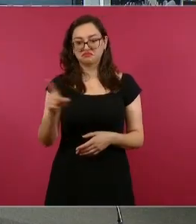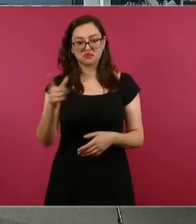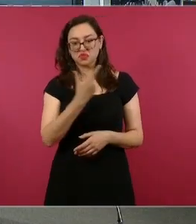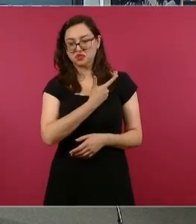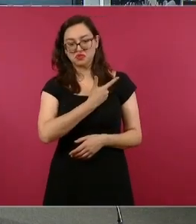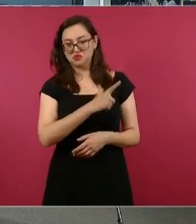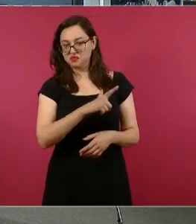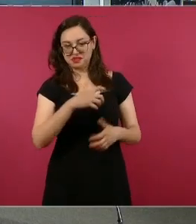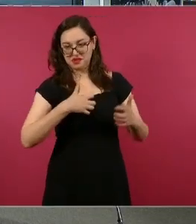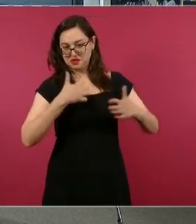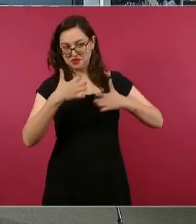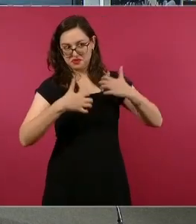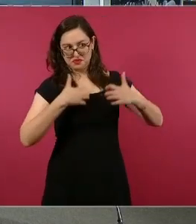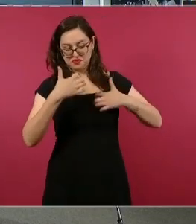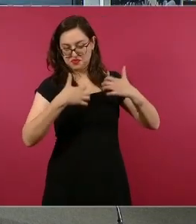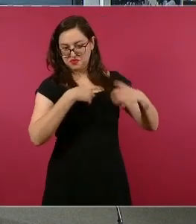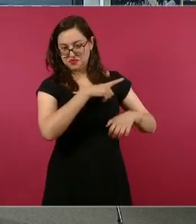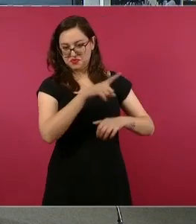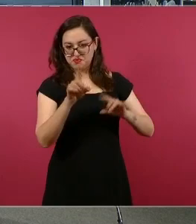que